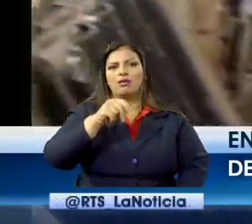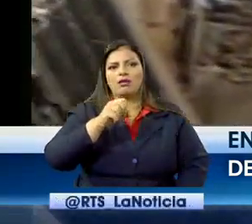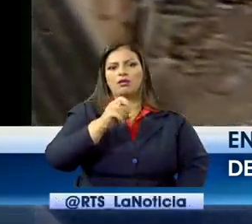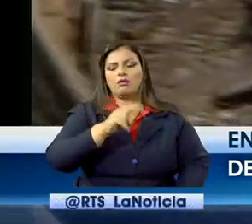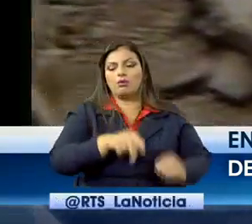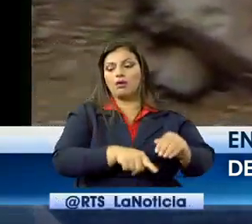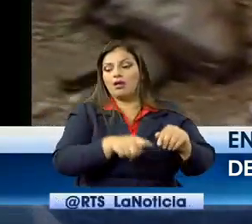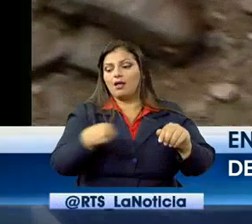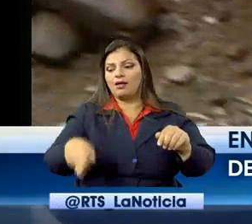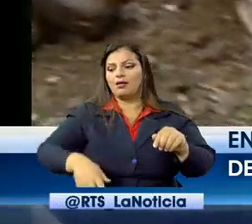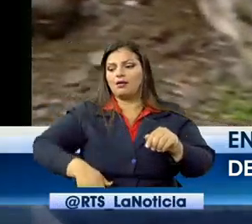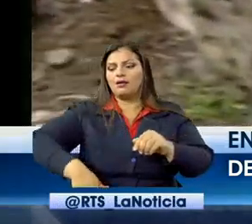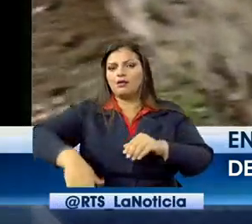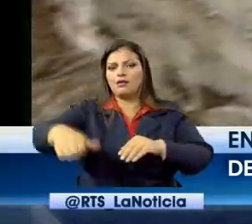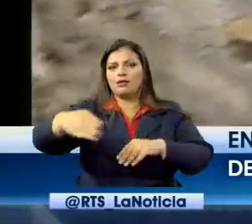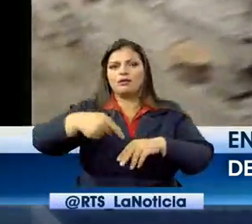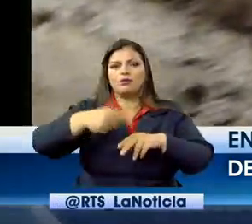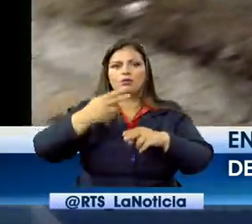Las Aguas.